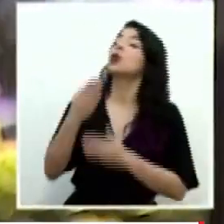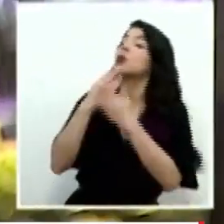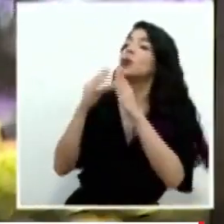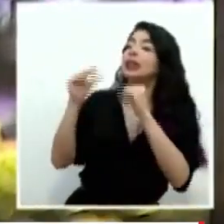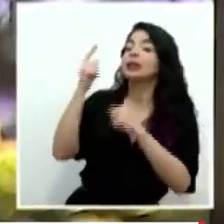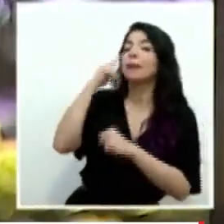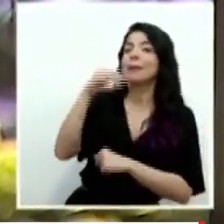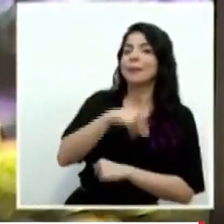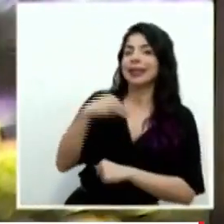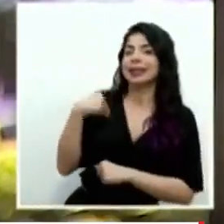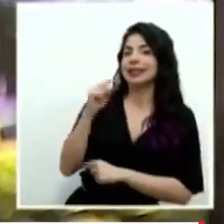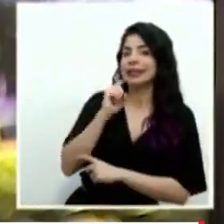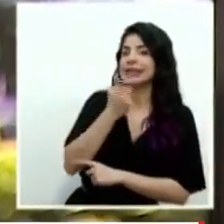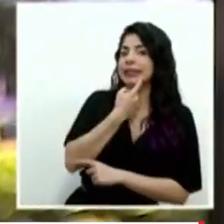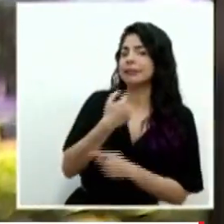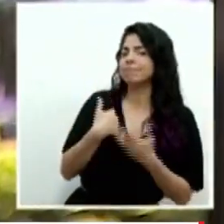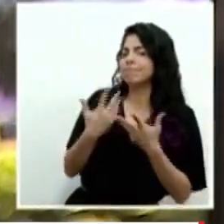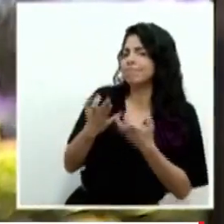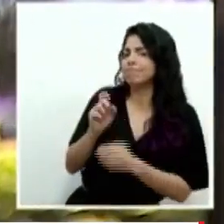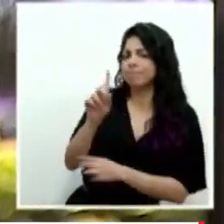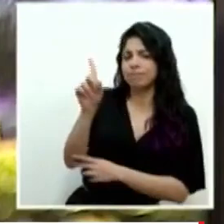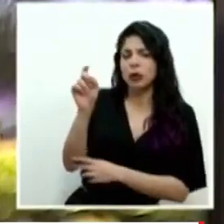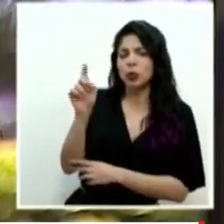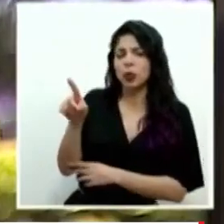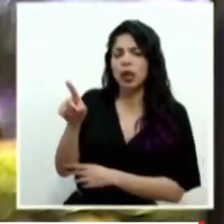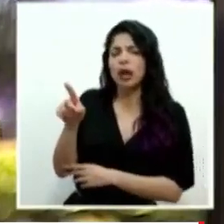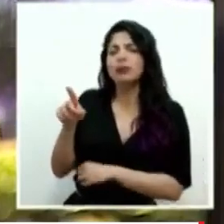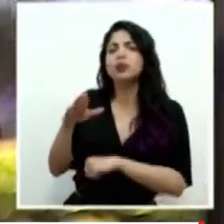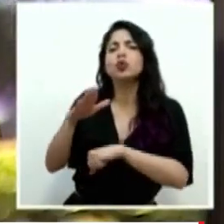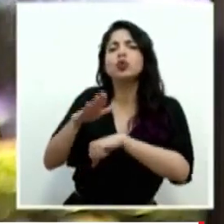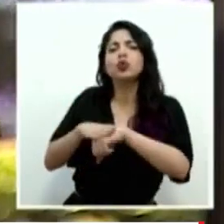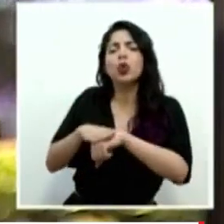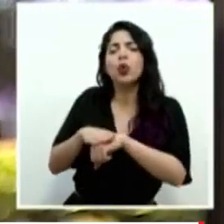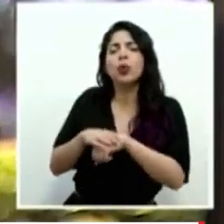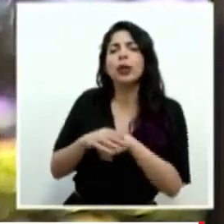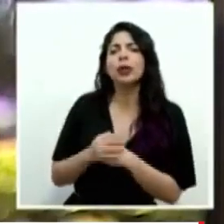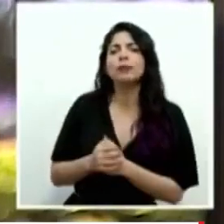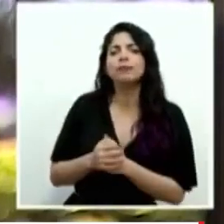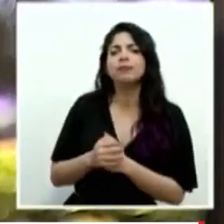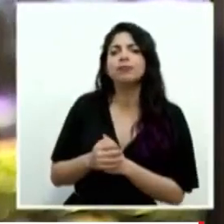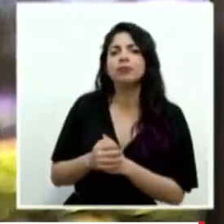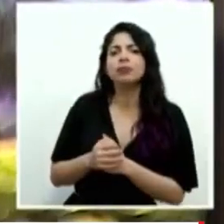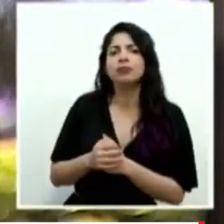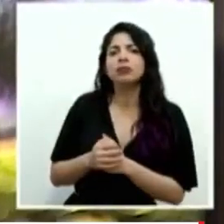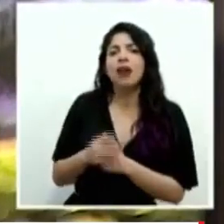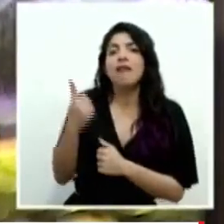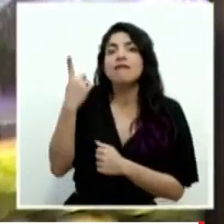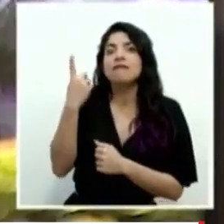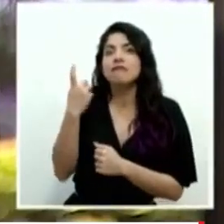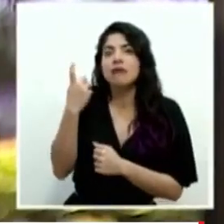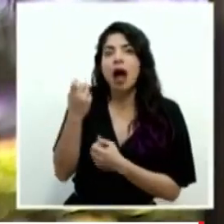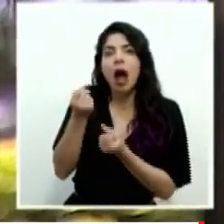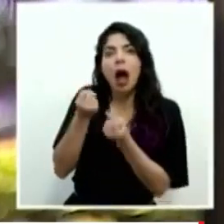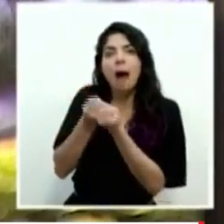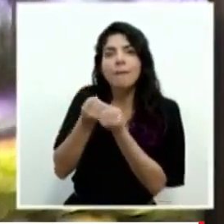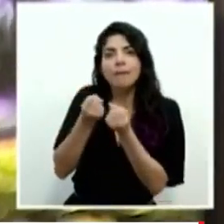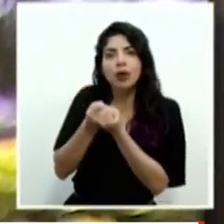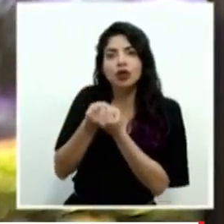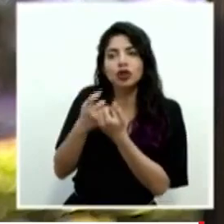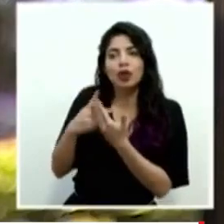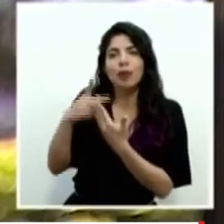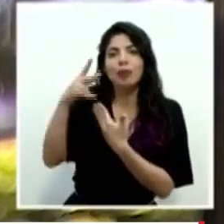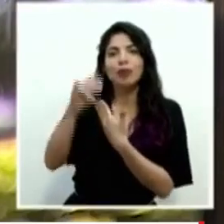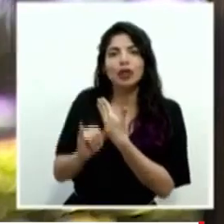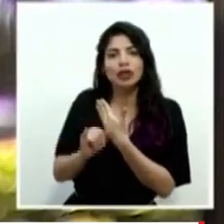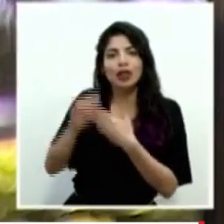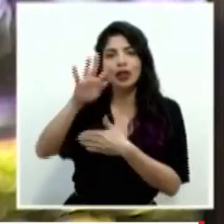Garrido, queríamos preguntarle sobre el apoyo que está recibiendo, o más bien la falta de apoyo que está recibiendo el proyecto